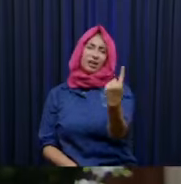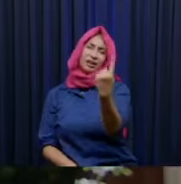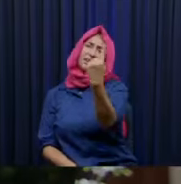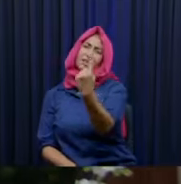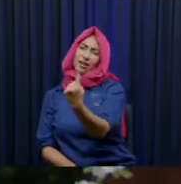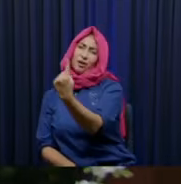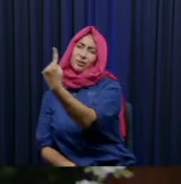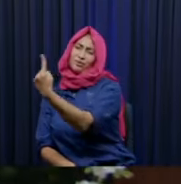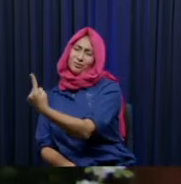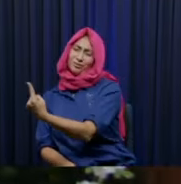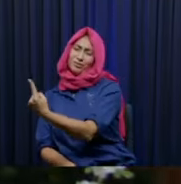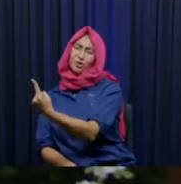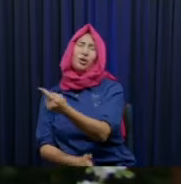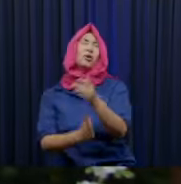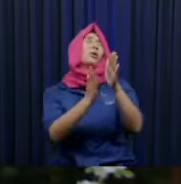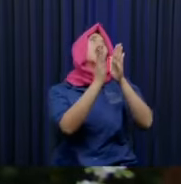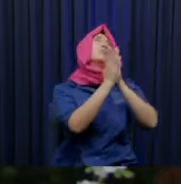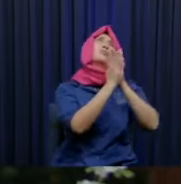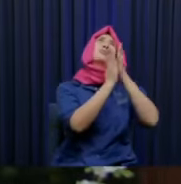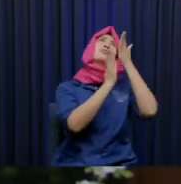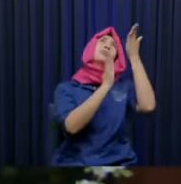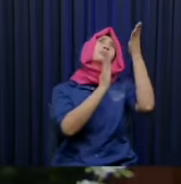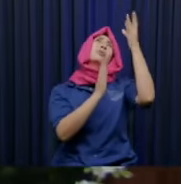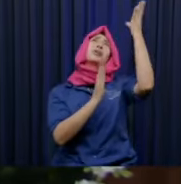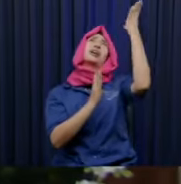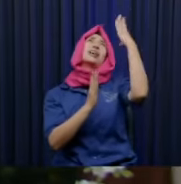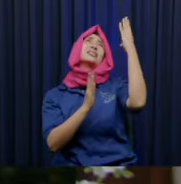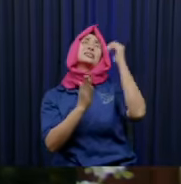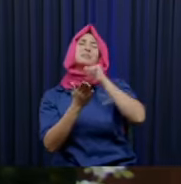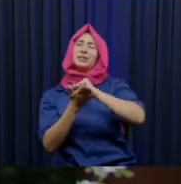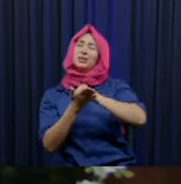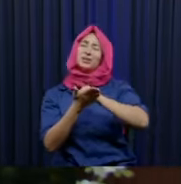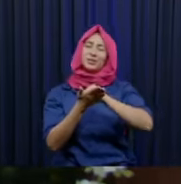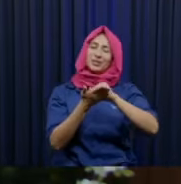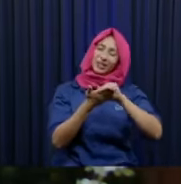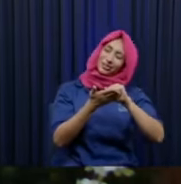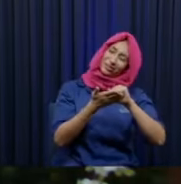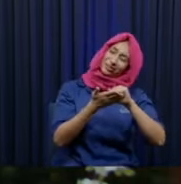Por favor, bendito Espíritu Santo,